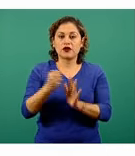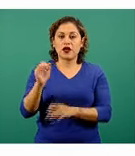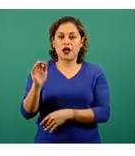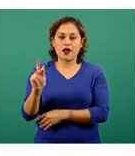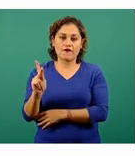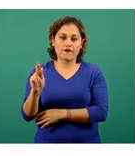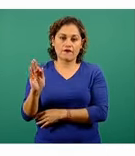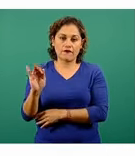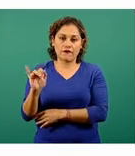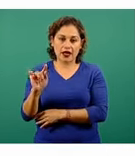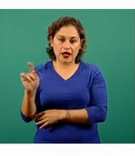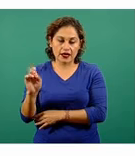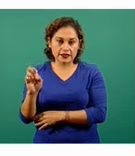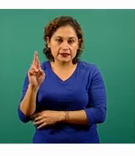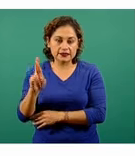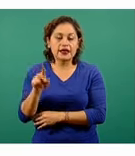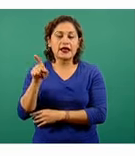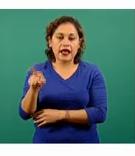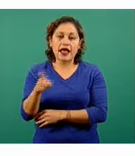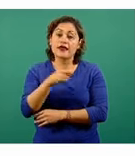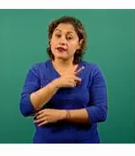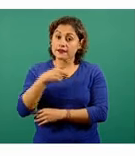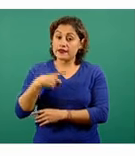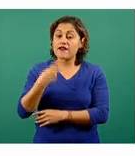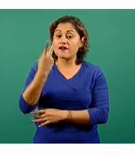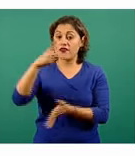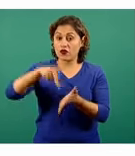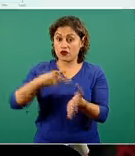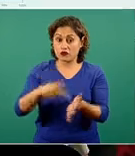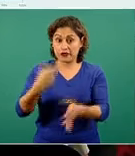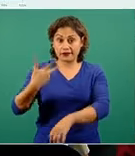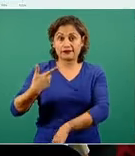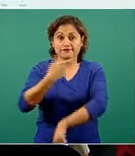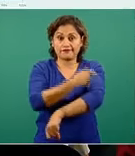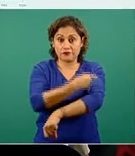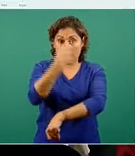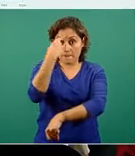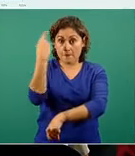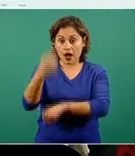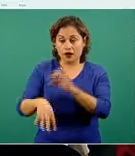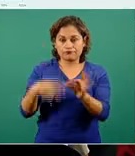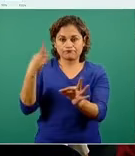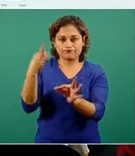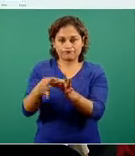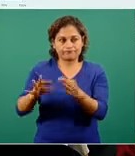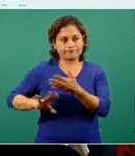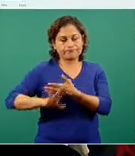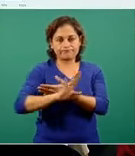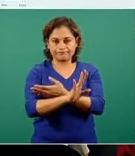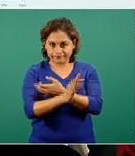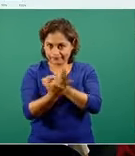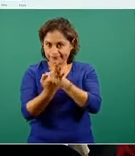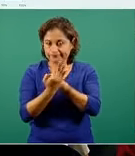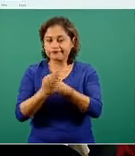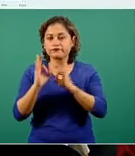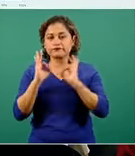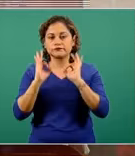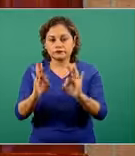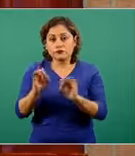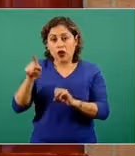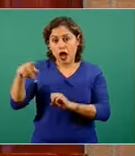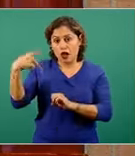requiere de 2 dosis para poder lograr los niveles de eficacia que el fabricante pues ha manifestado en